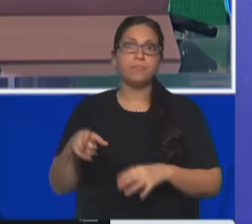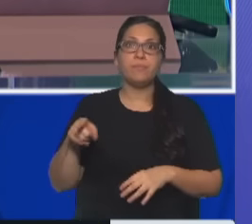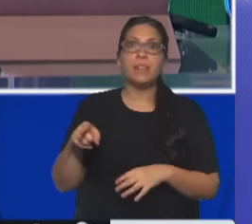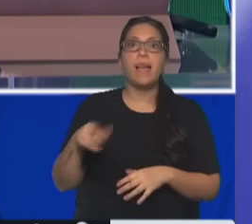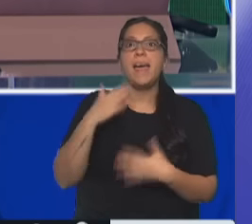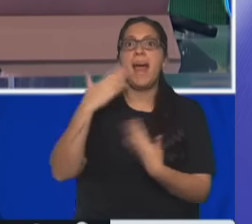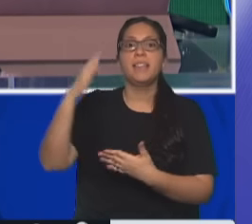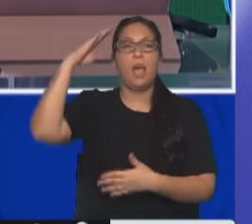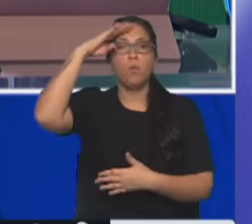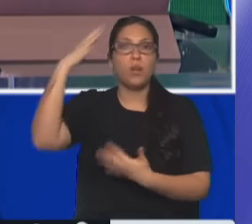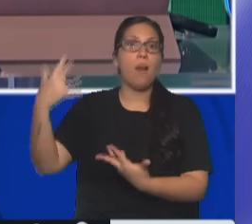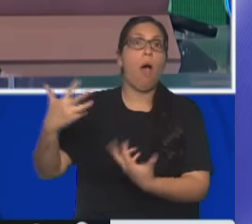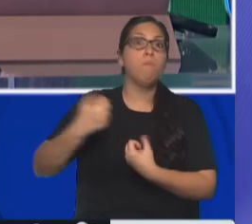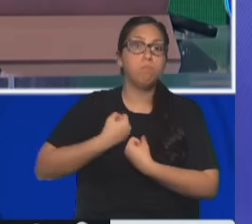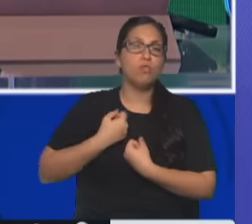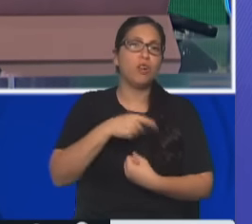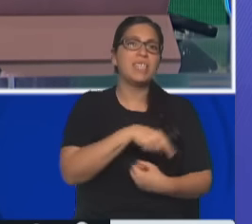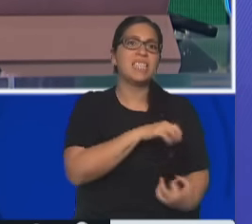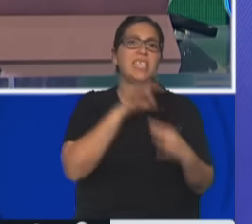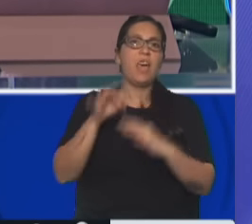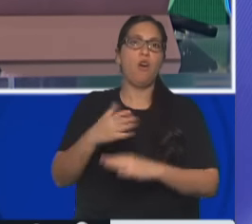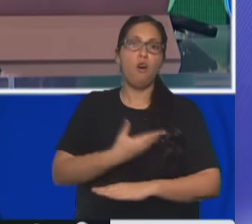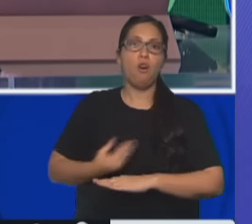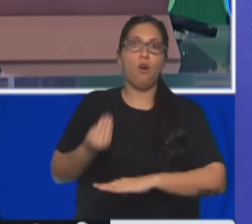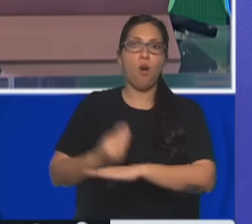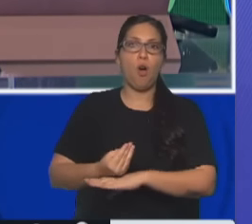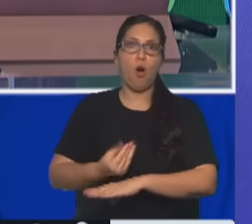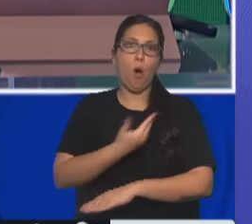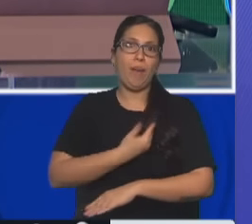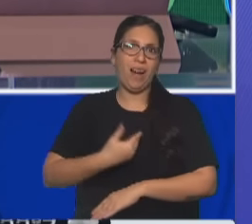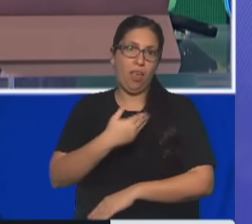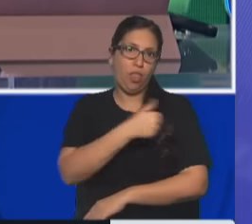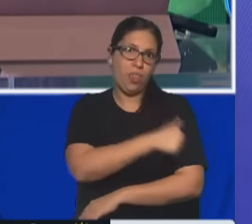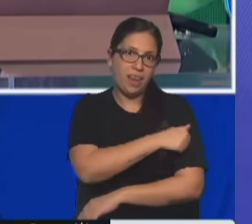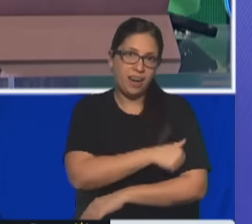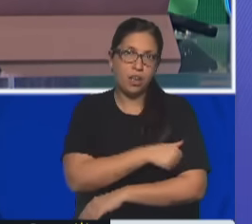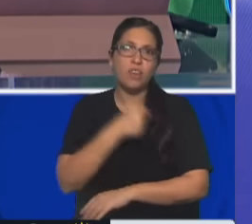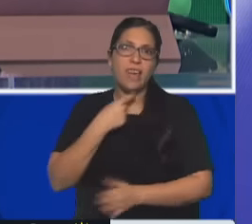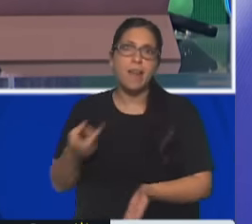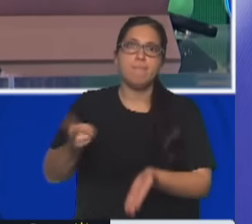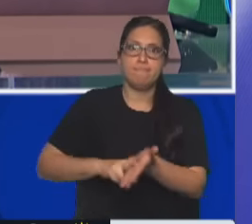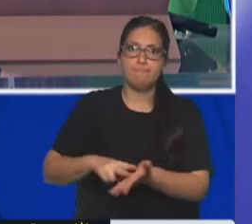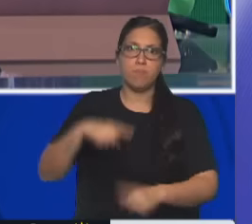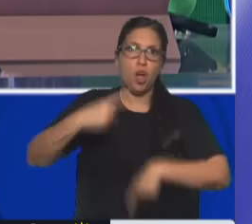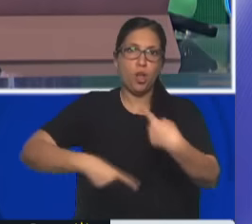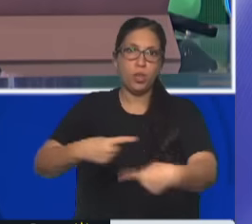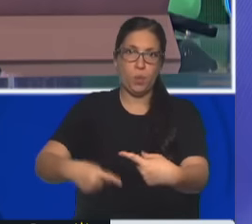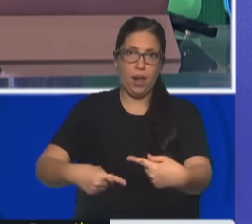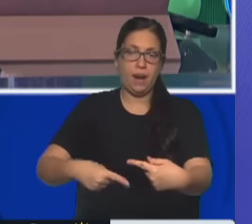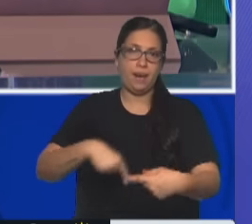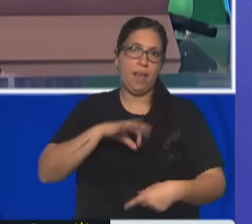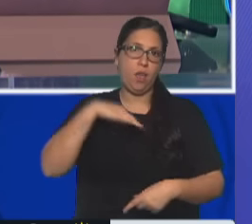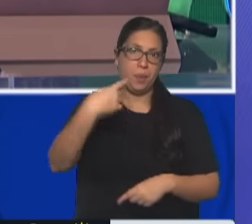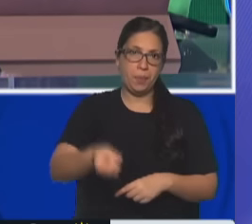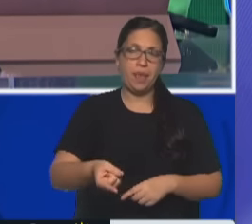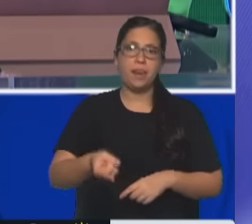con el apoyo de Bolsonaro. Y por otro lado, lo que también sostienen es, bueno, es poner en agenda el tema de